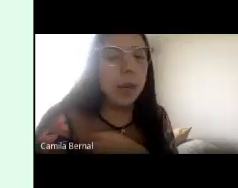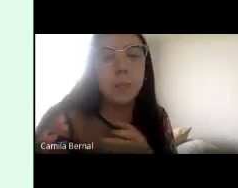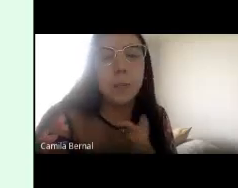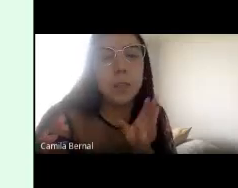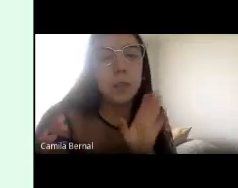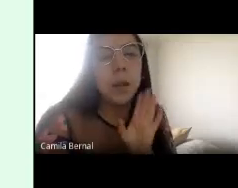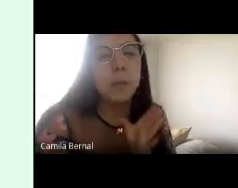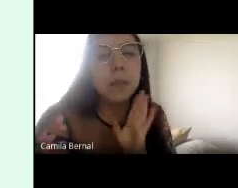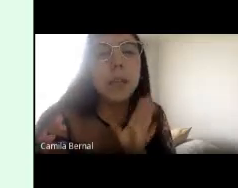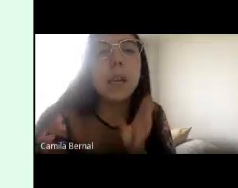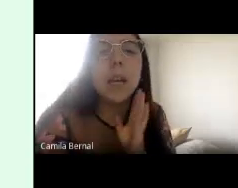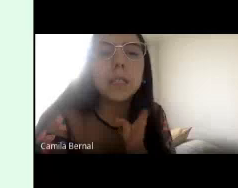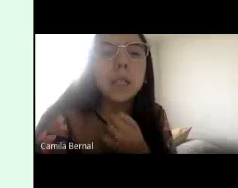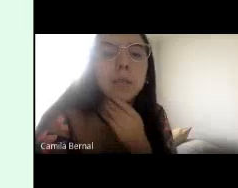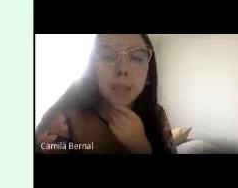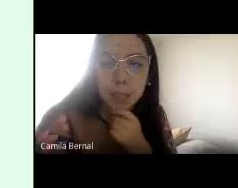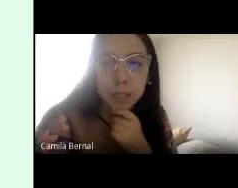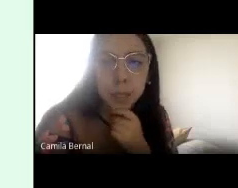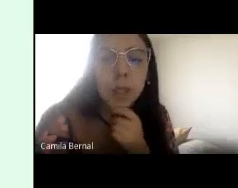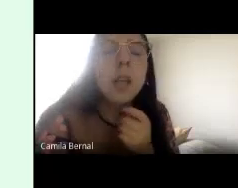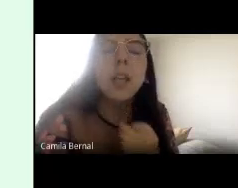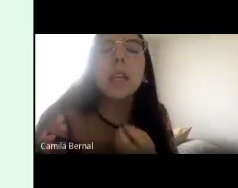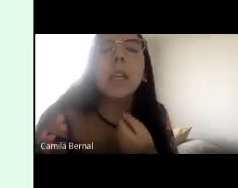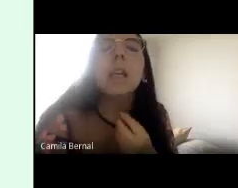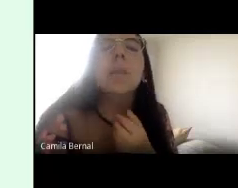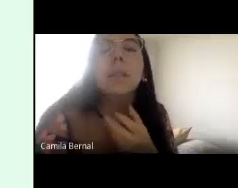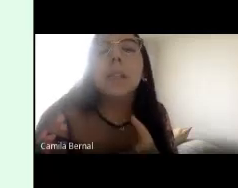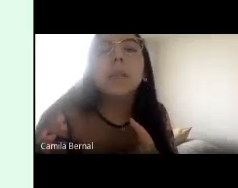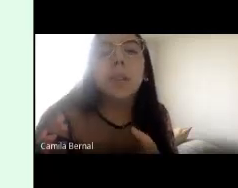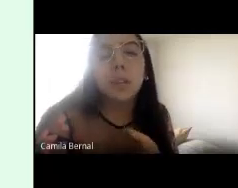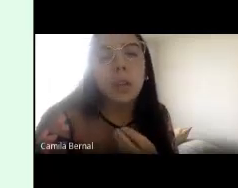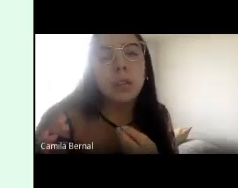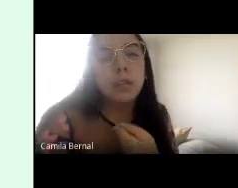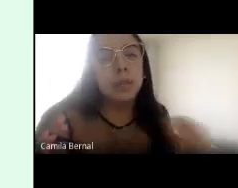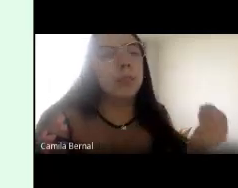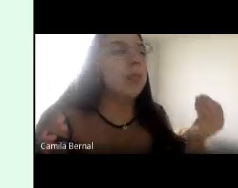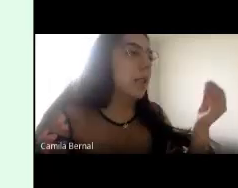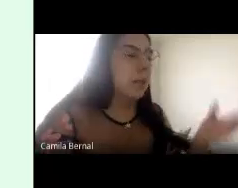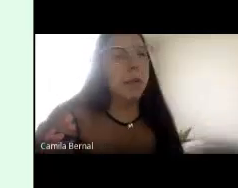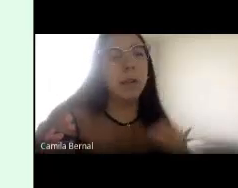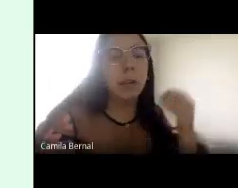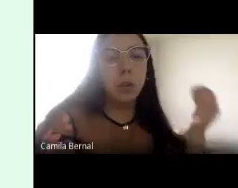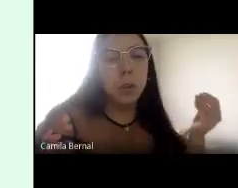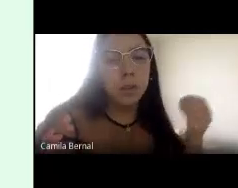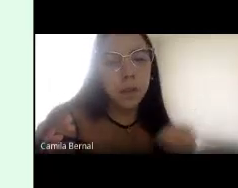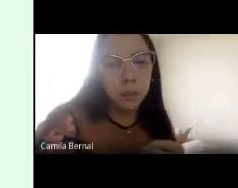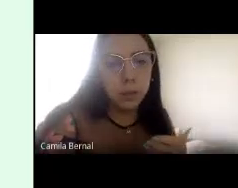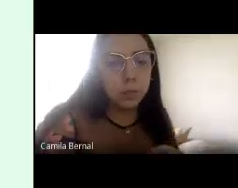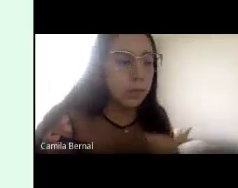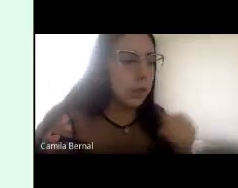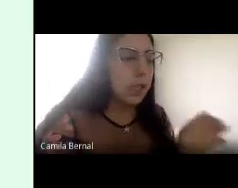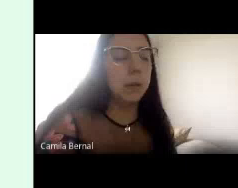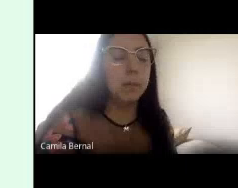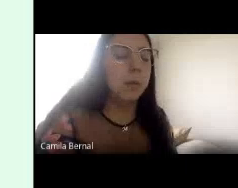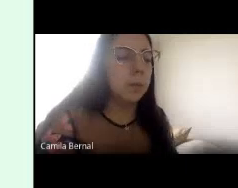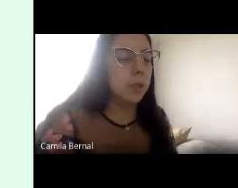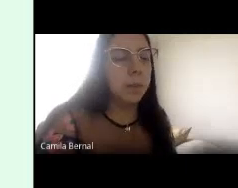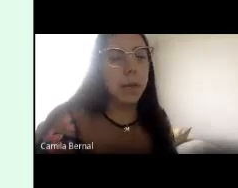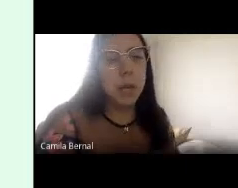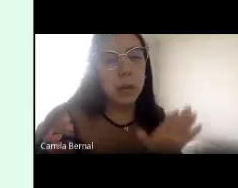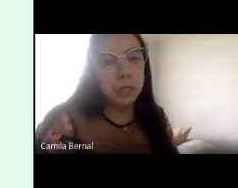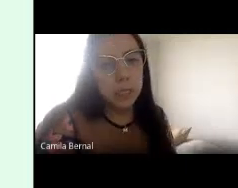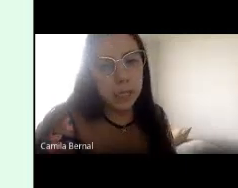ver se haga aproximadamente cada 6 meses y el mantenimiento de esto es desarmar todo el filtro, se limpian